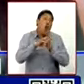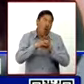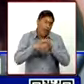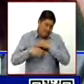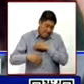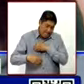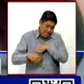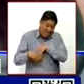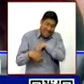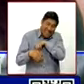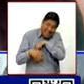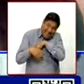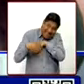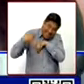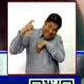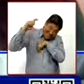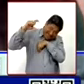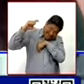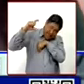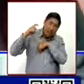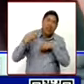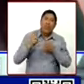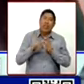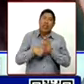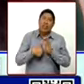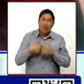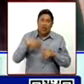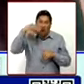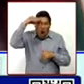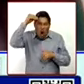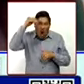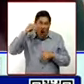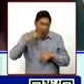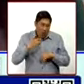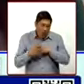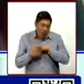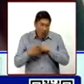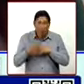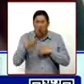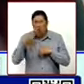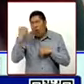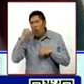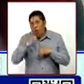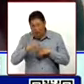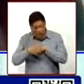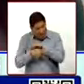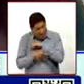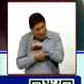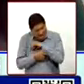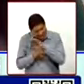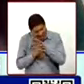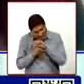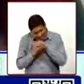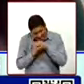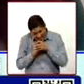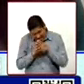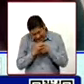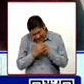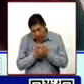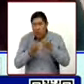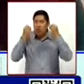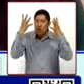Depredador eh quiera captar sino No cuenten cosas personales muchas veces los